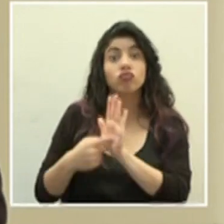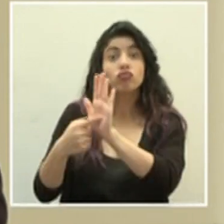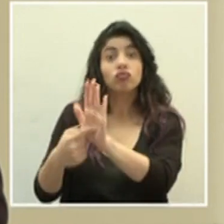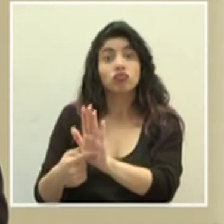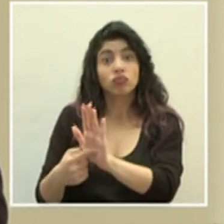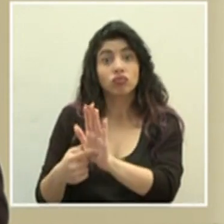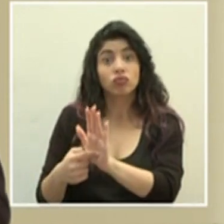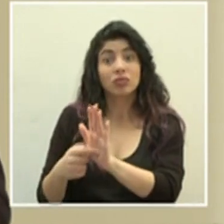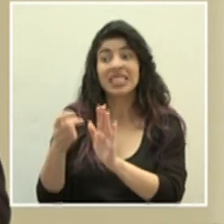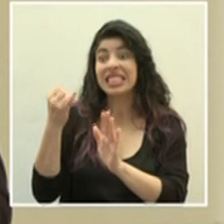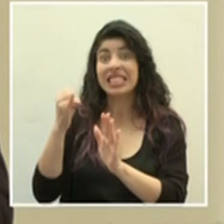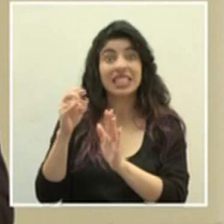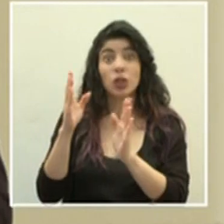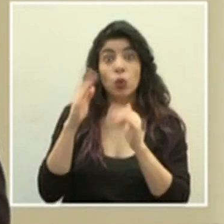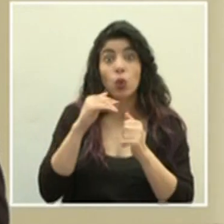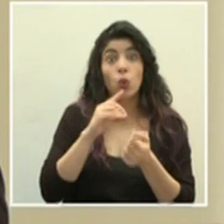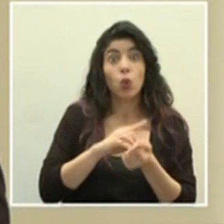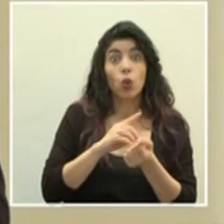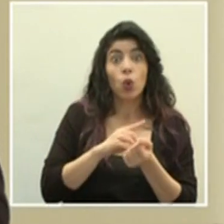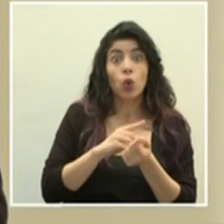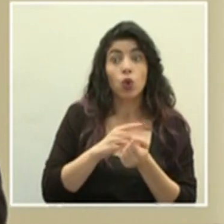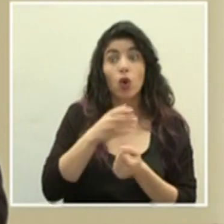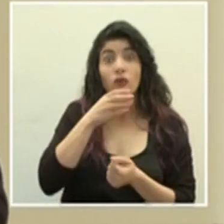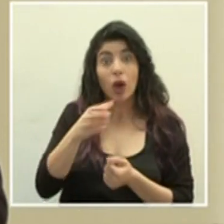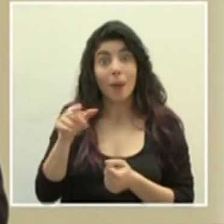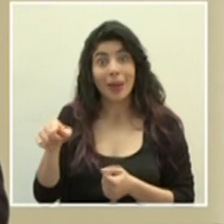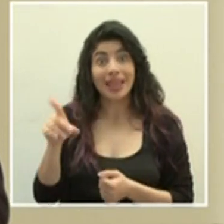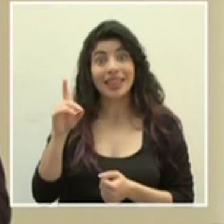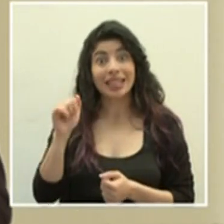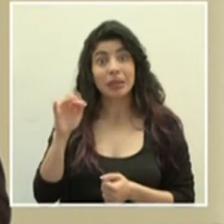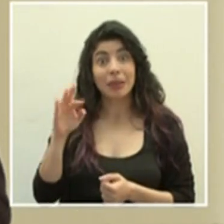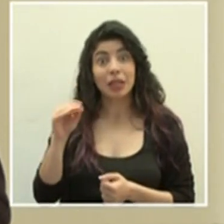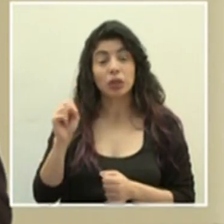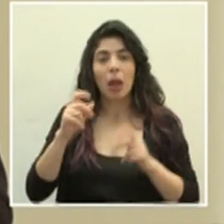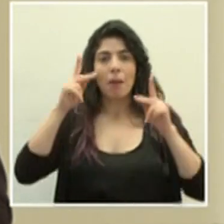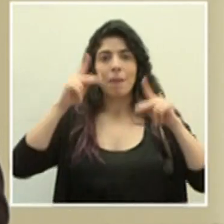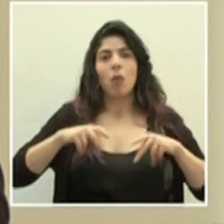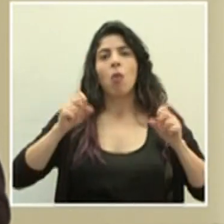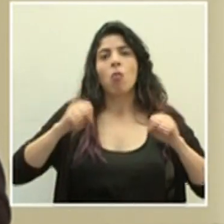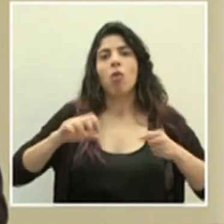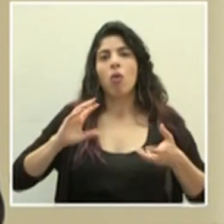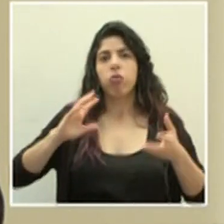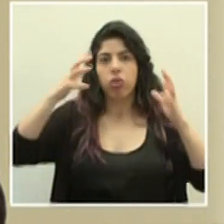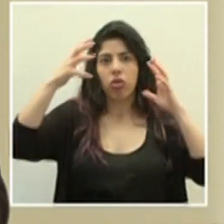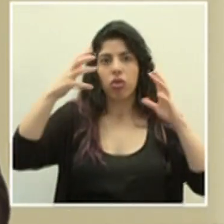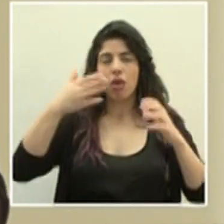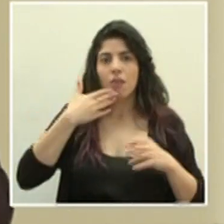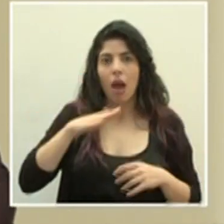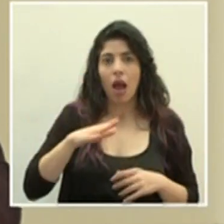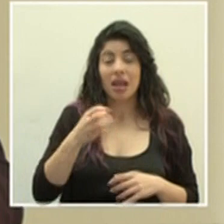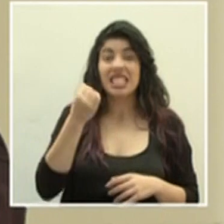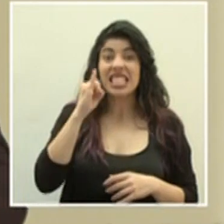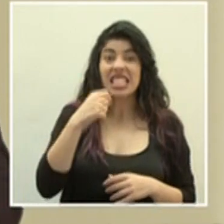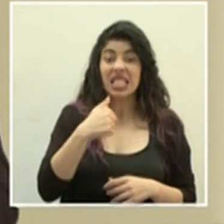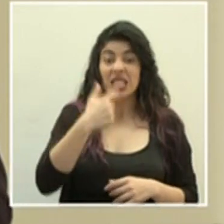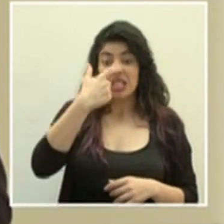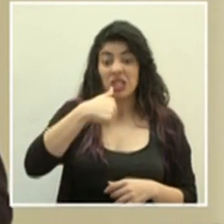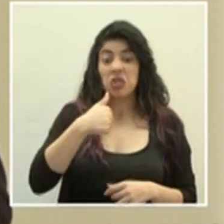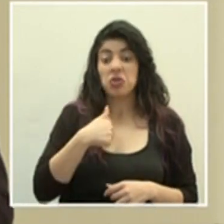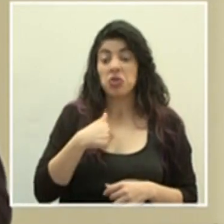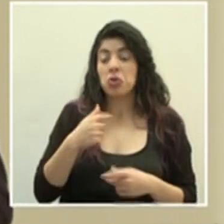pueden provocar eventos adversos en las personas que incluso pueden llegar hasta, si se usa de